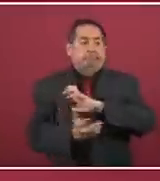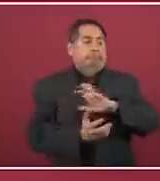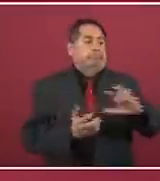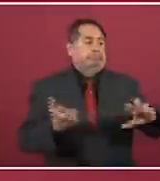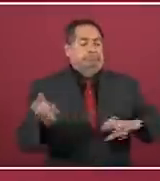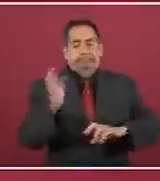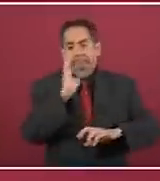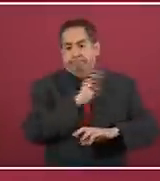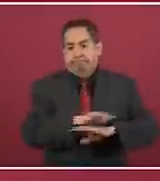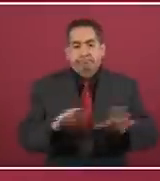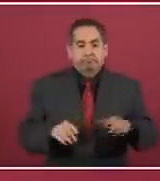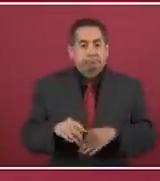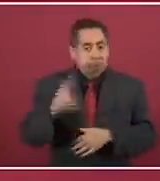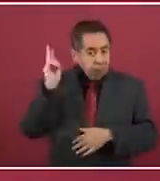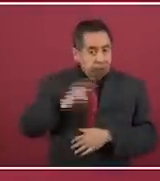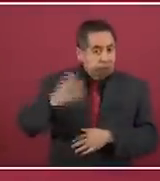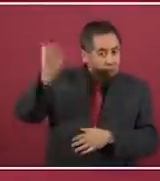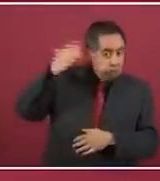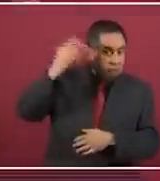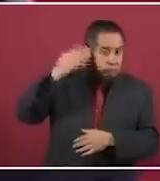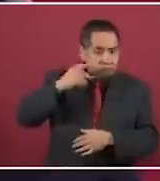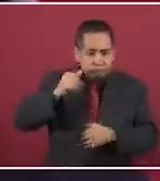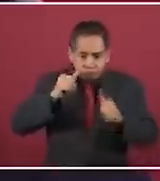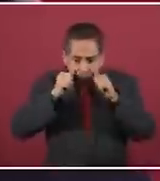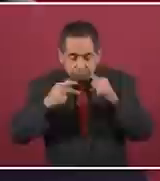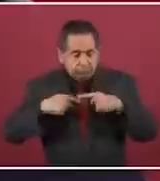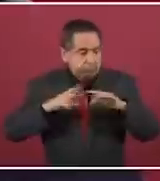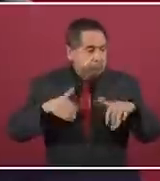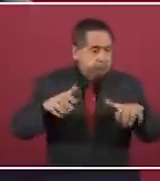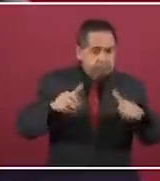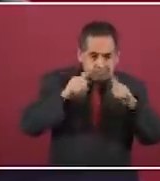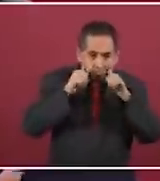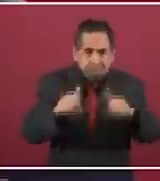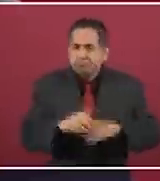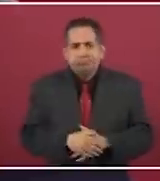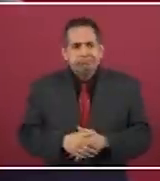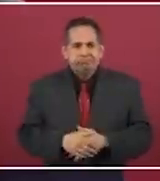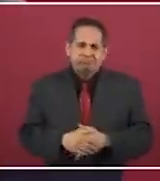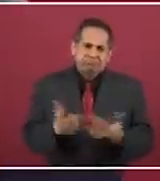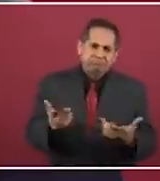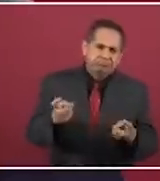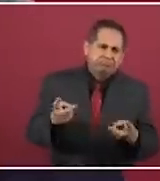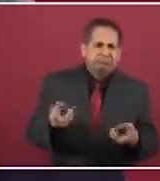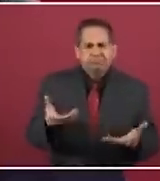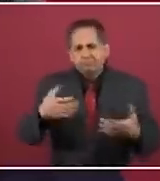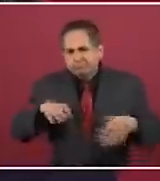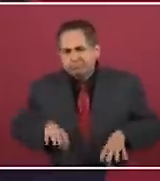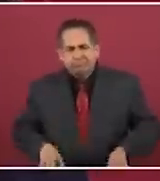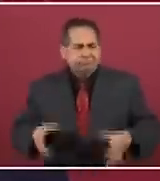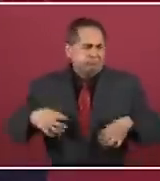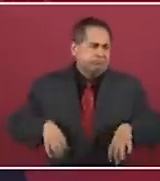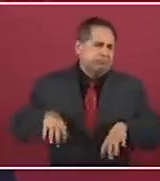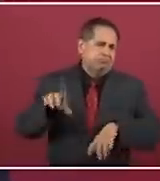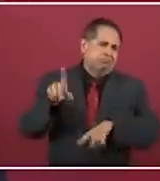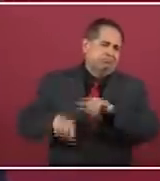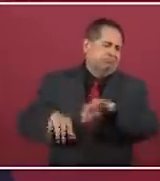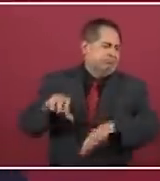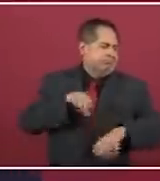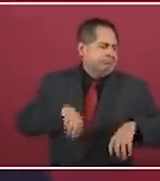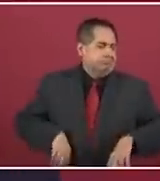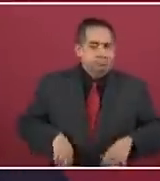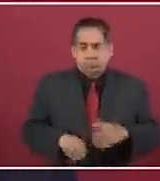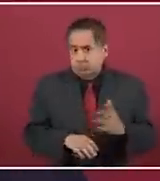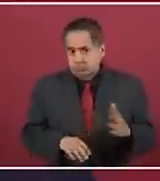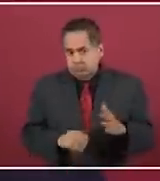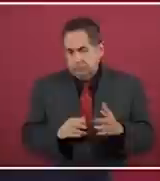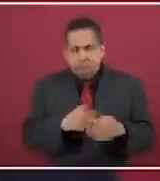Nunca les importó el pueblo, se dedicaron a robar, a saquear. Esa es una característica